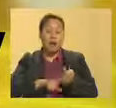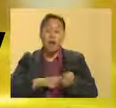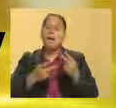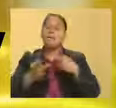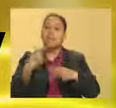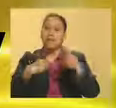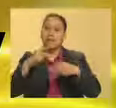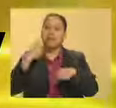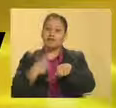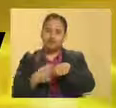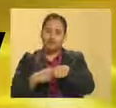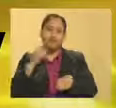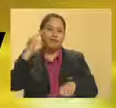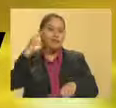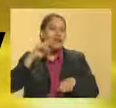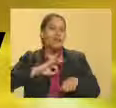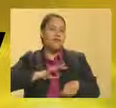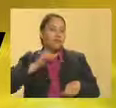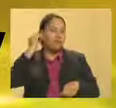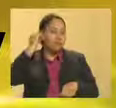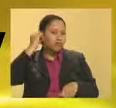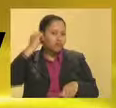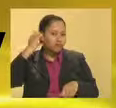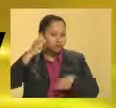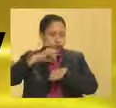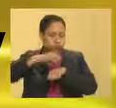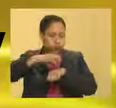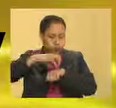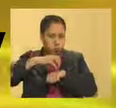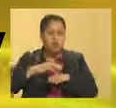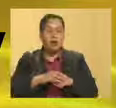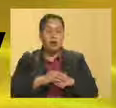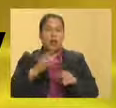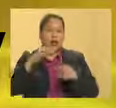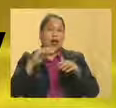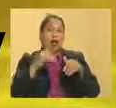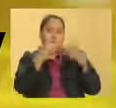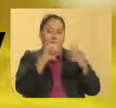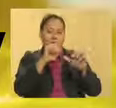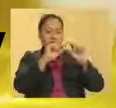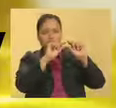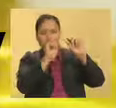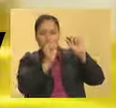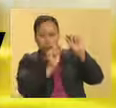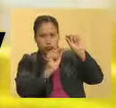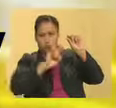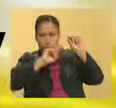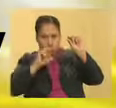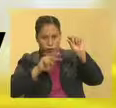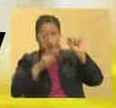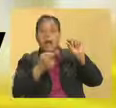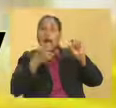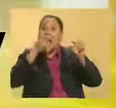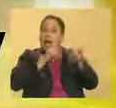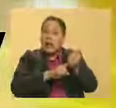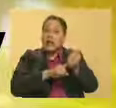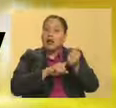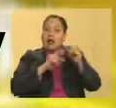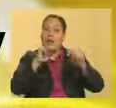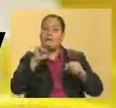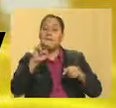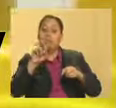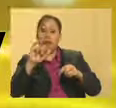externa. Cuando tenemos otitis media, el paso de pus puede